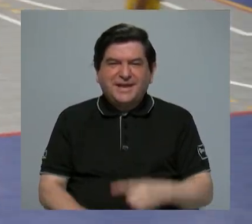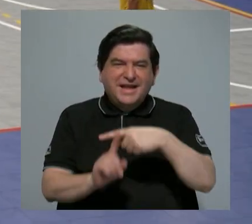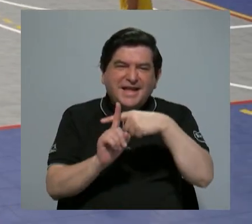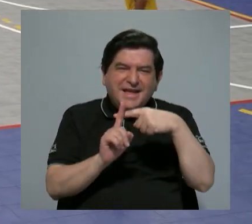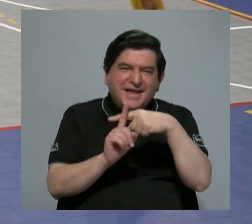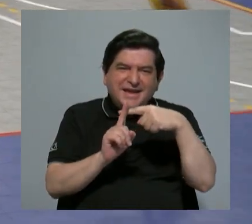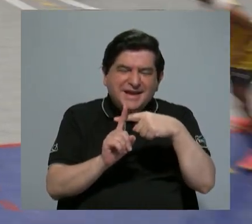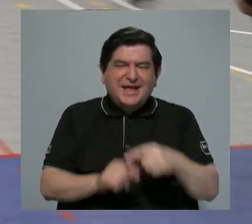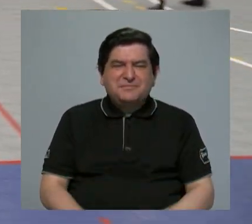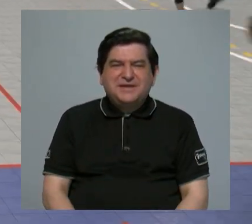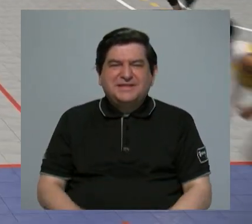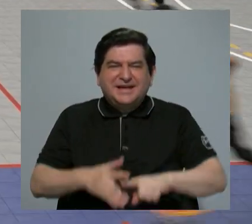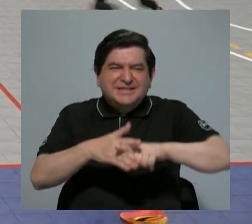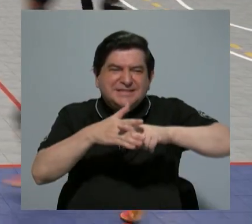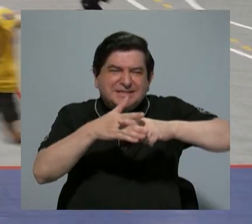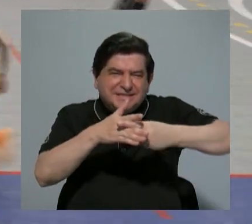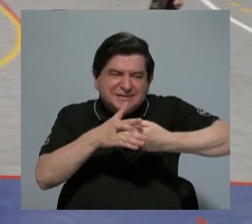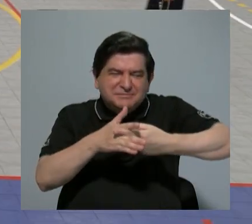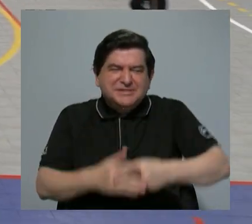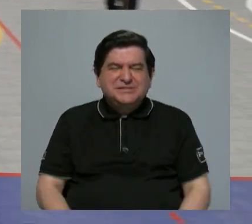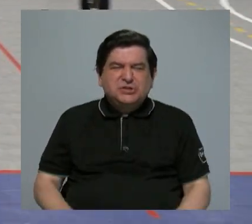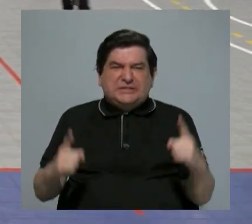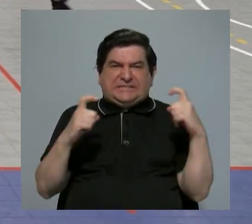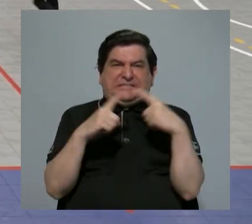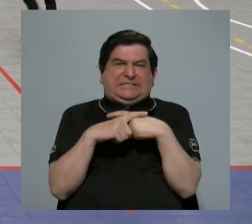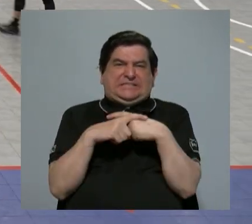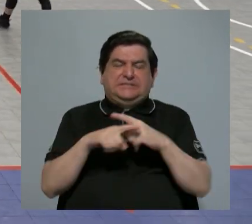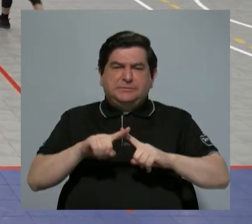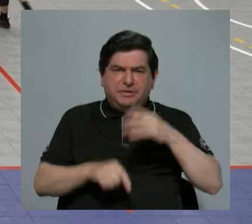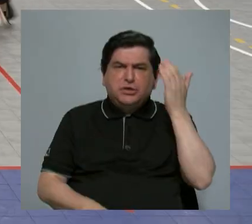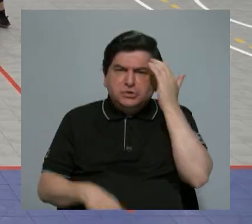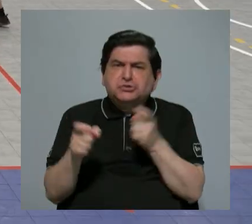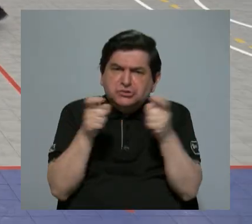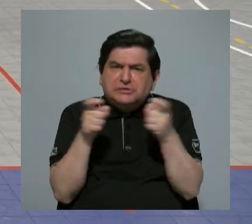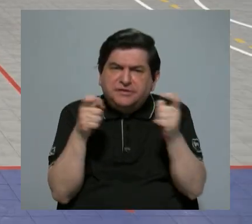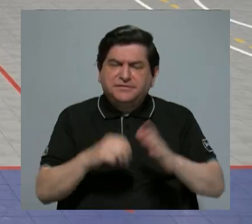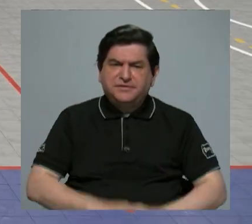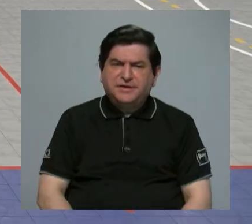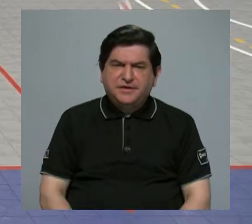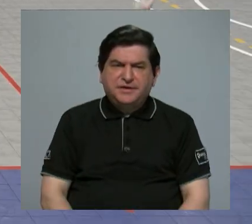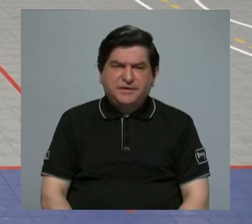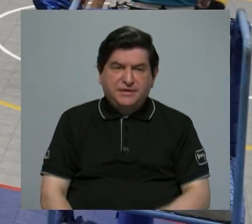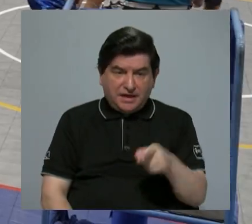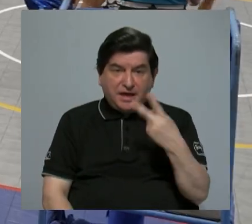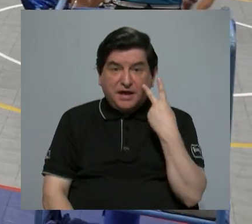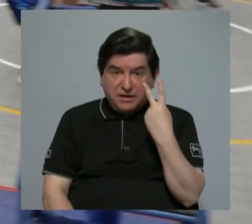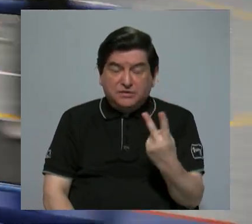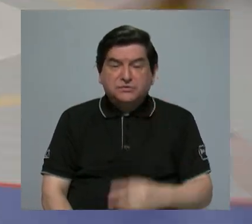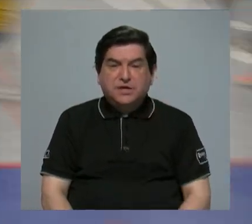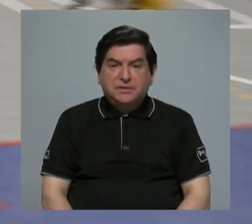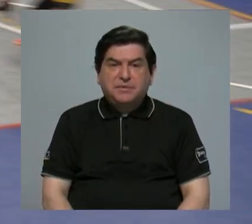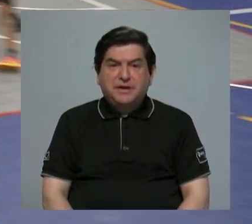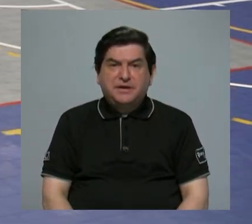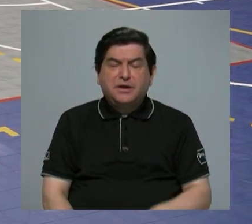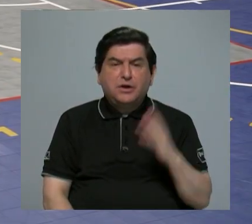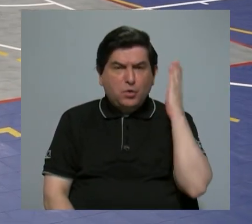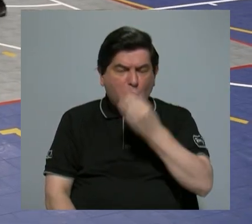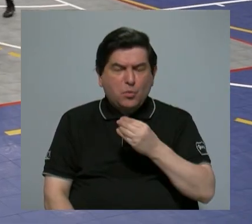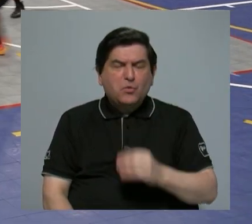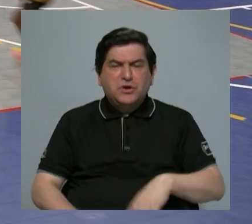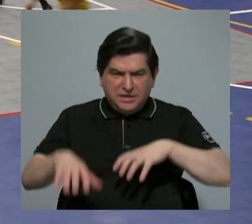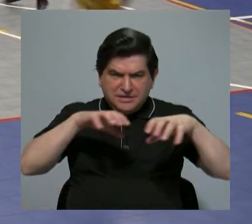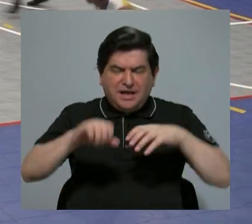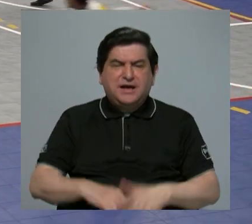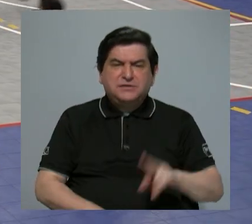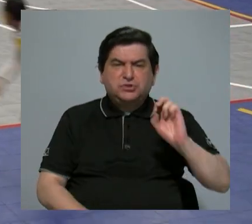la mitad del set se nos empezó a complicar un poco, pero supieron manejarlo, ¿verdad? Sí, ahí veíamos un bonito punto de la